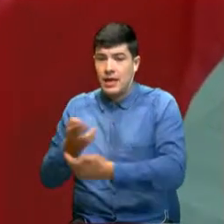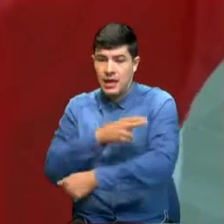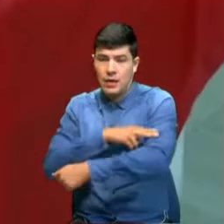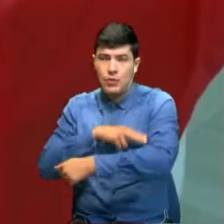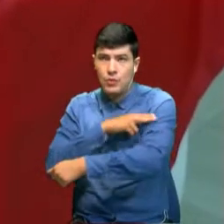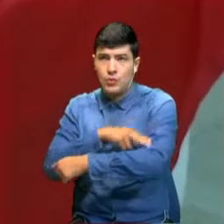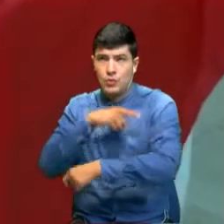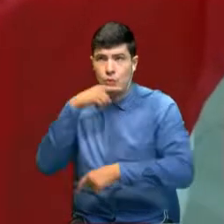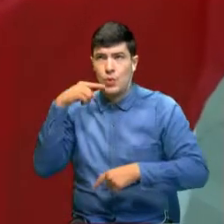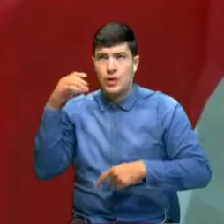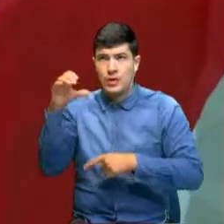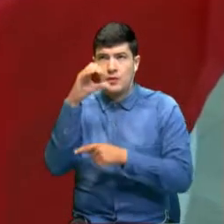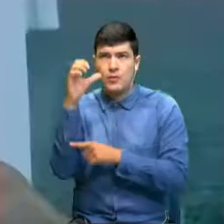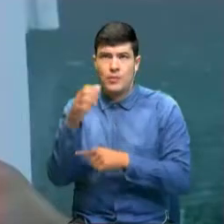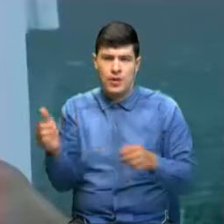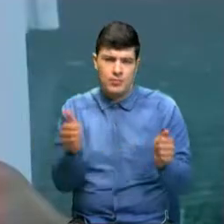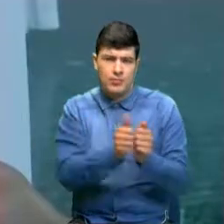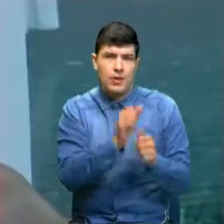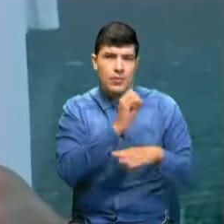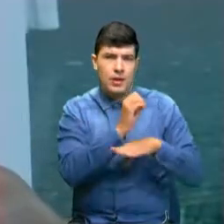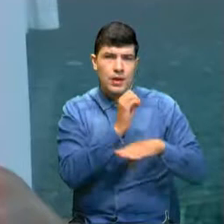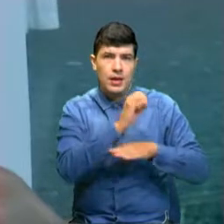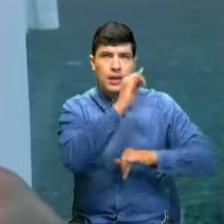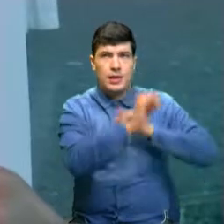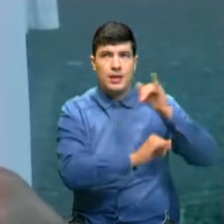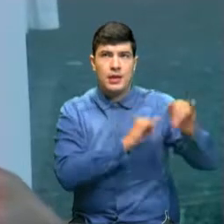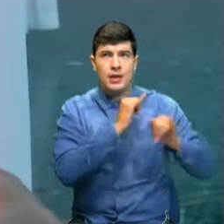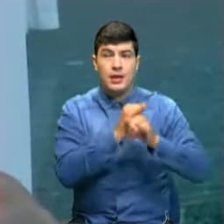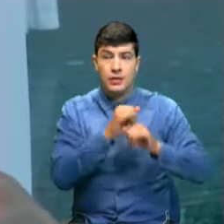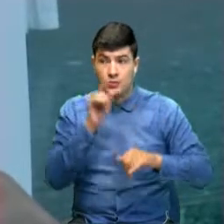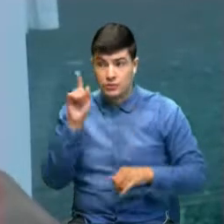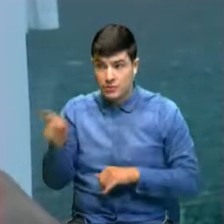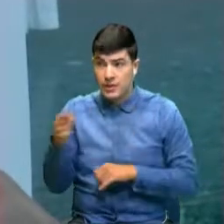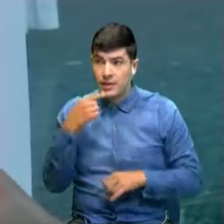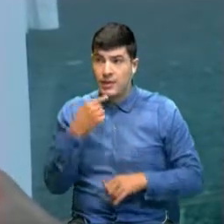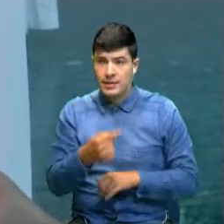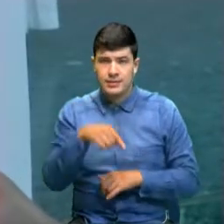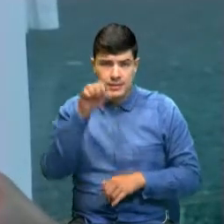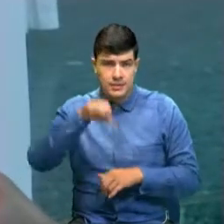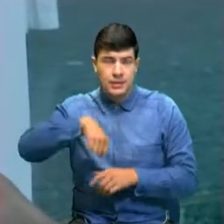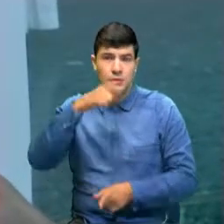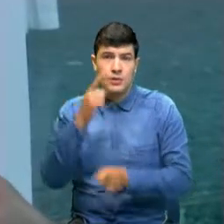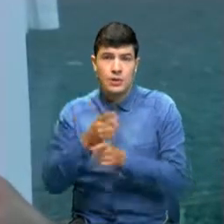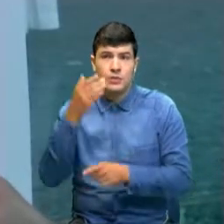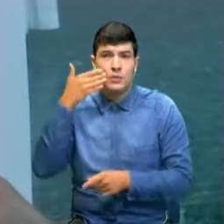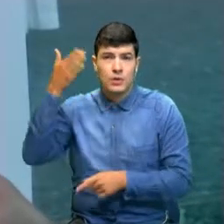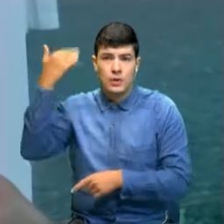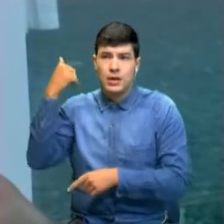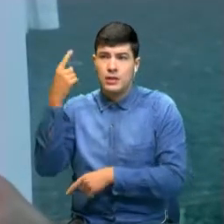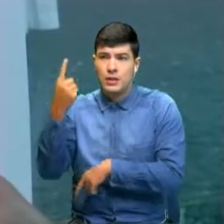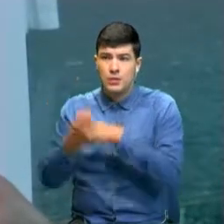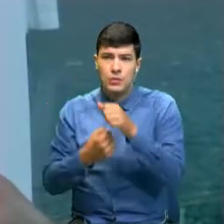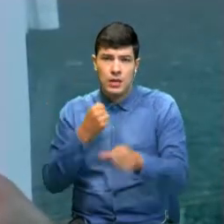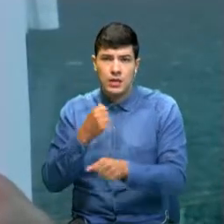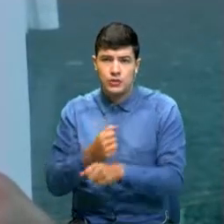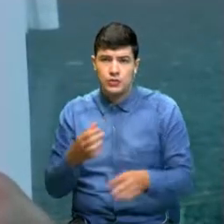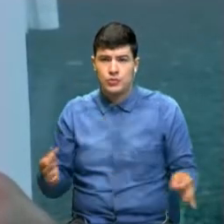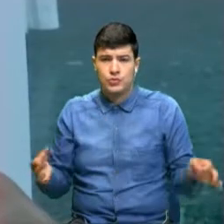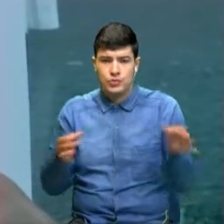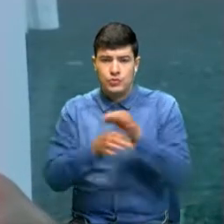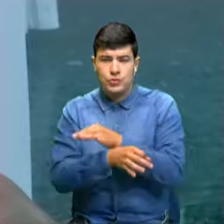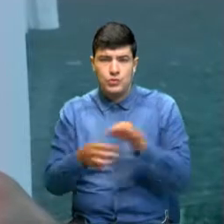junto con organizaciones internacionales estuvimos como usted bien lo dice durante un año homologando las